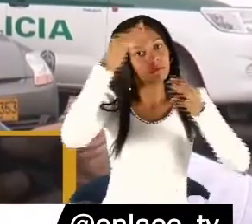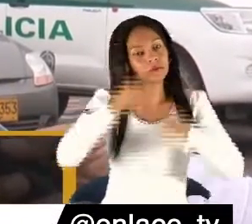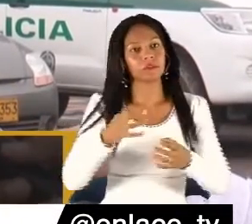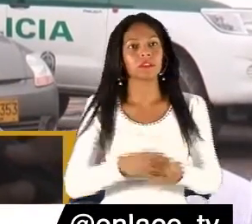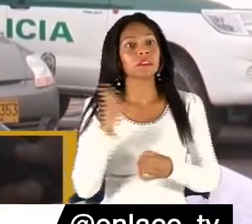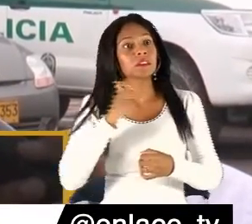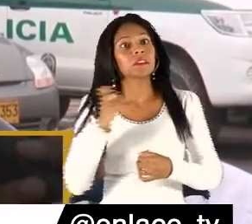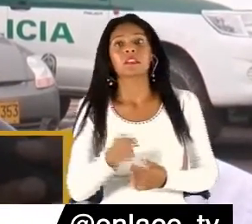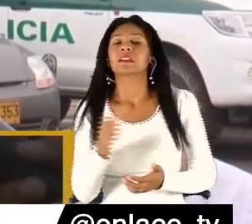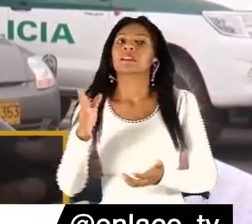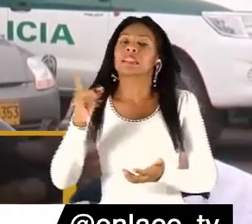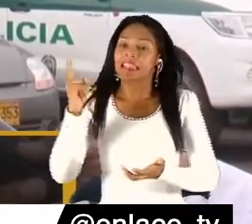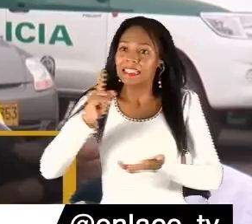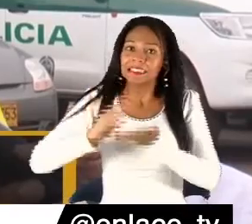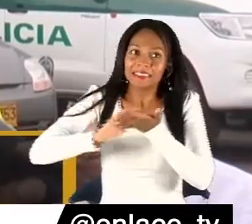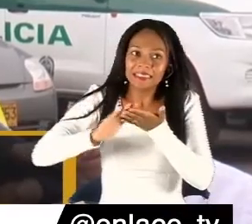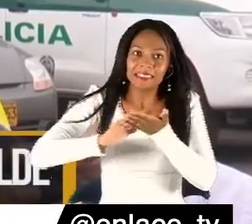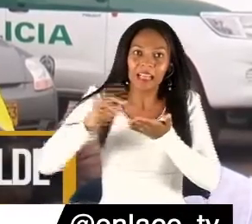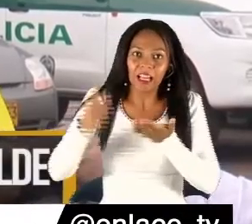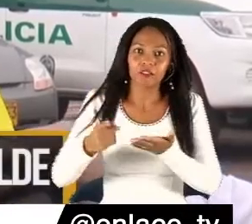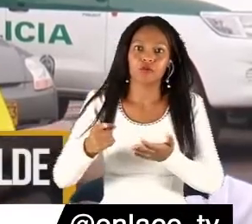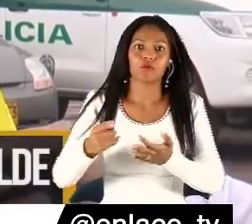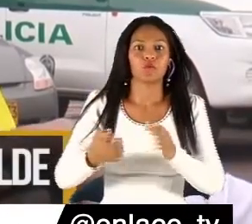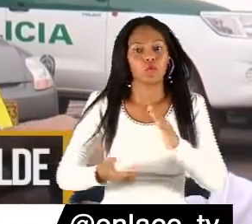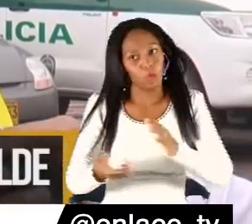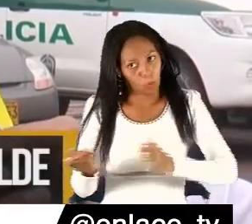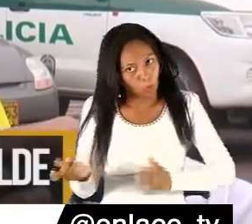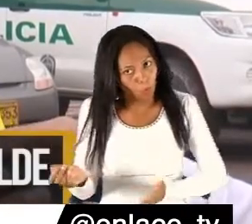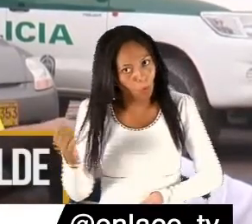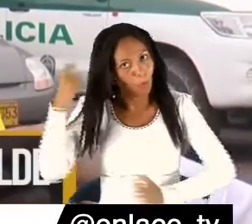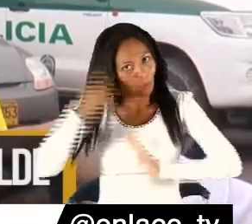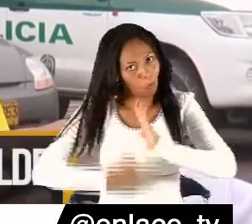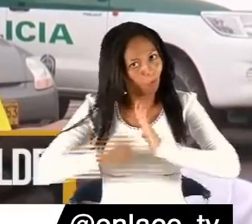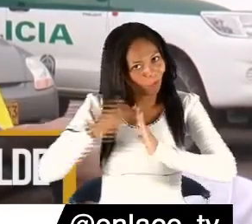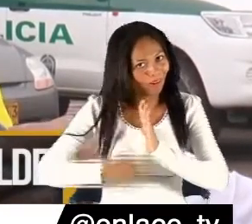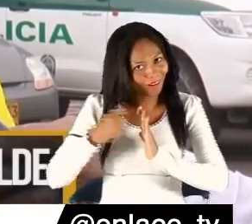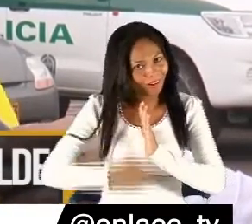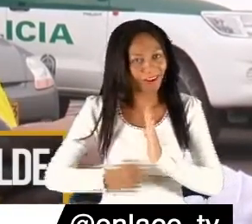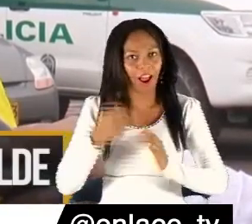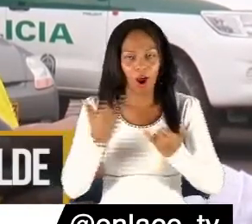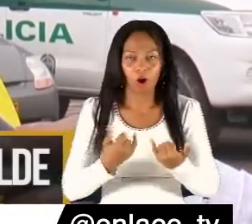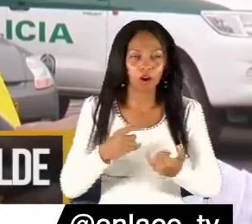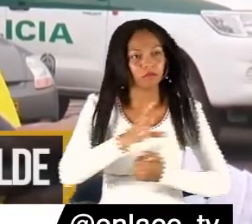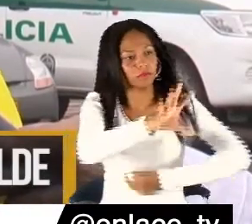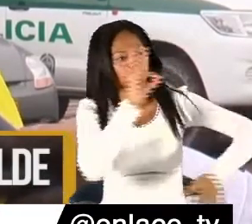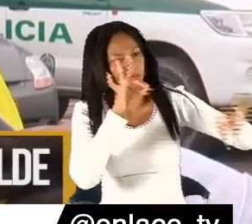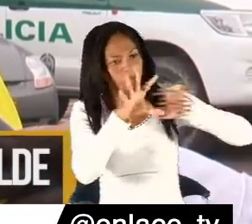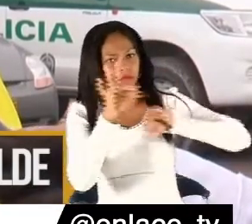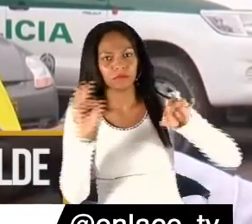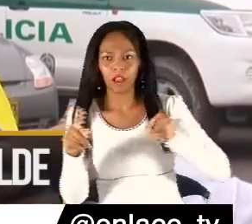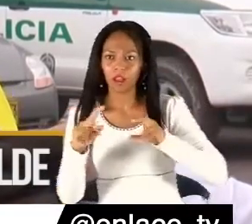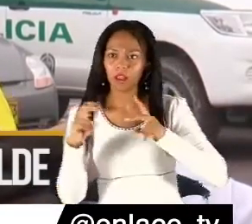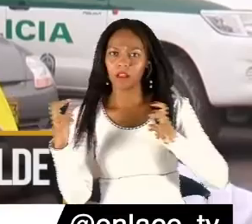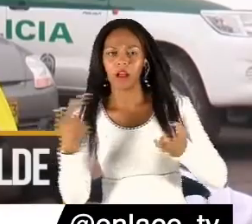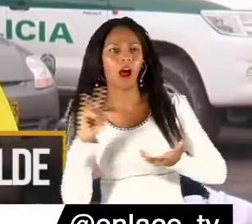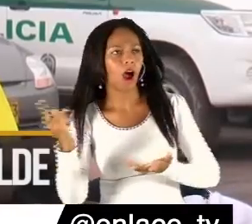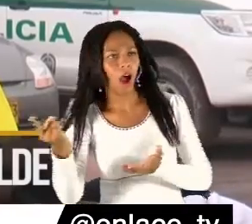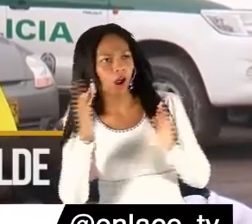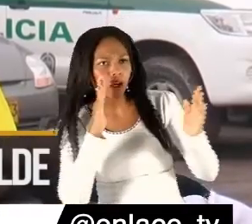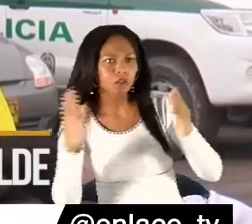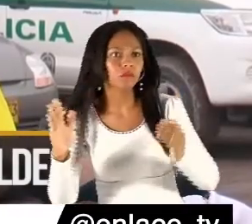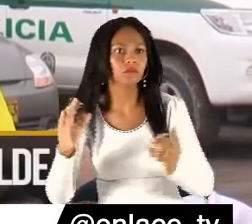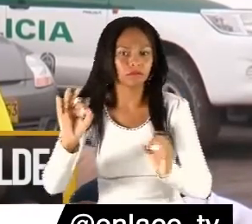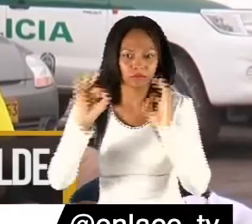OPS. Modernizar es eso, queremos que realmente hoy tengamos una estructura adecuada a las nuevas